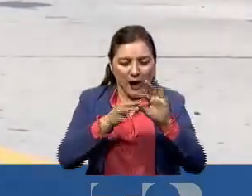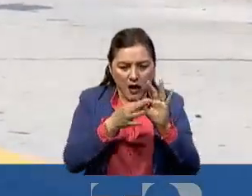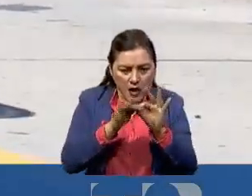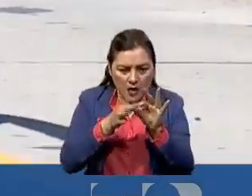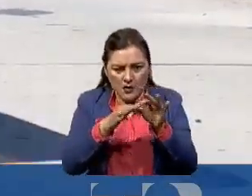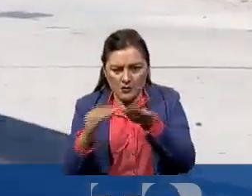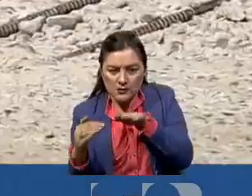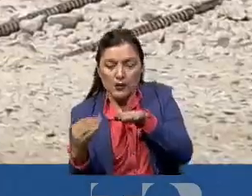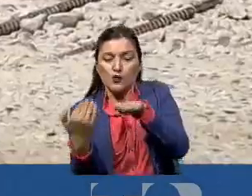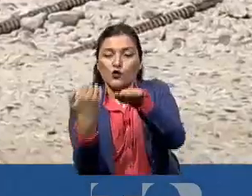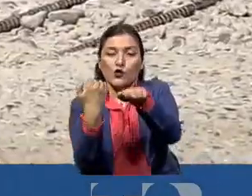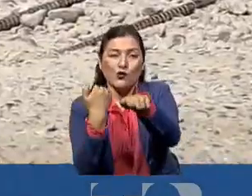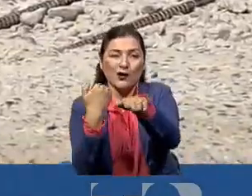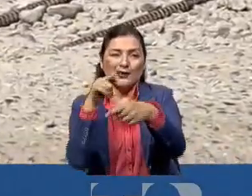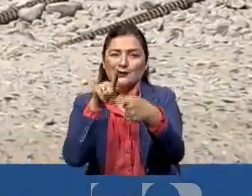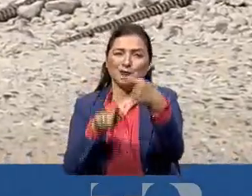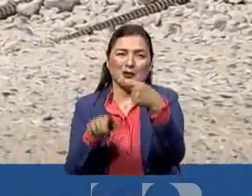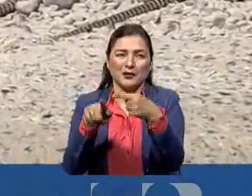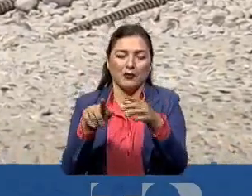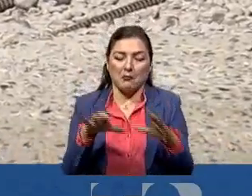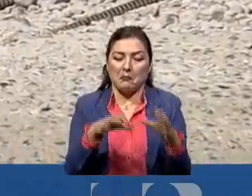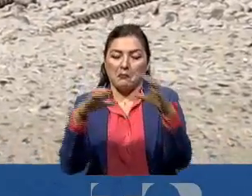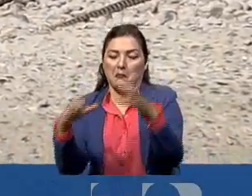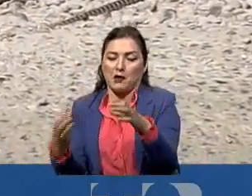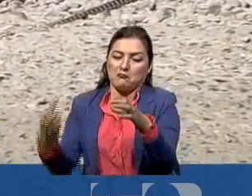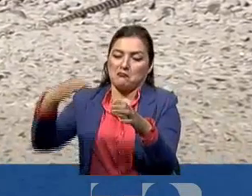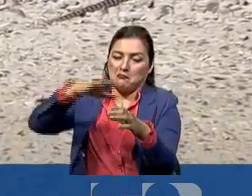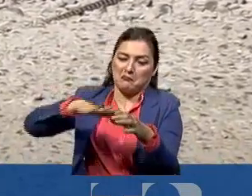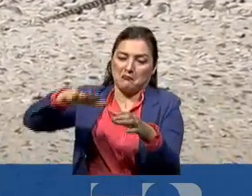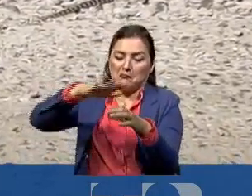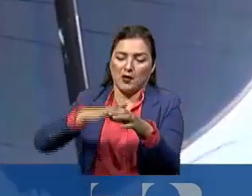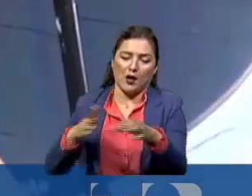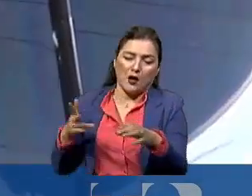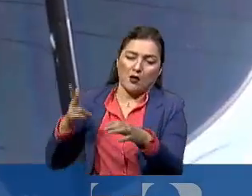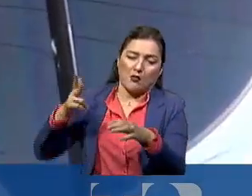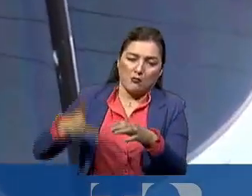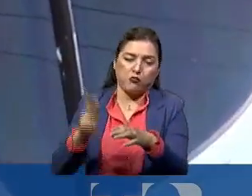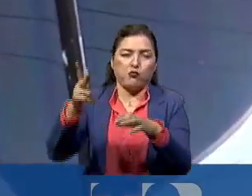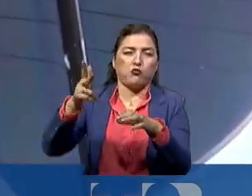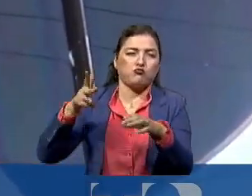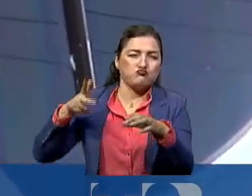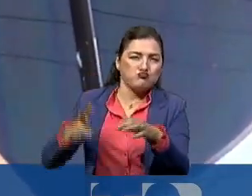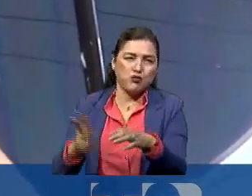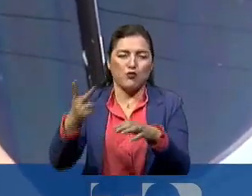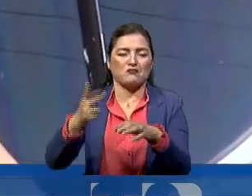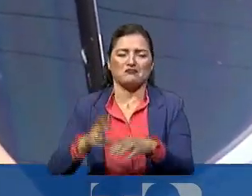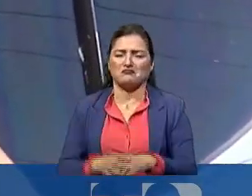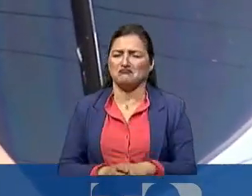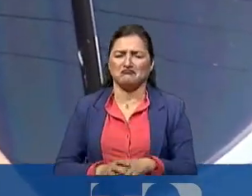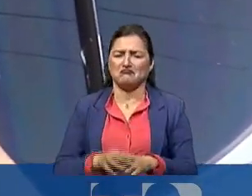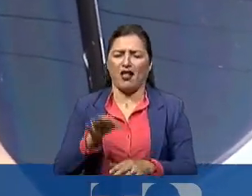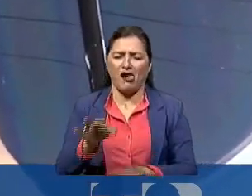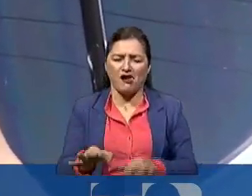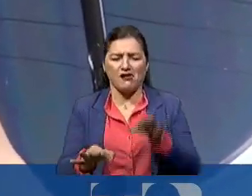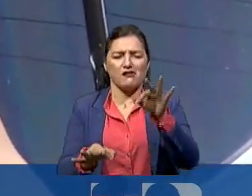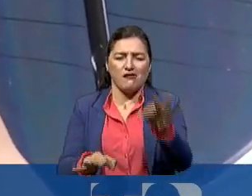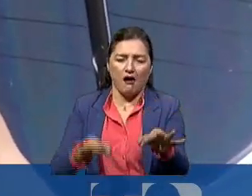posibles los parches de asfalto no resisten al tráfico vehicular todo el puente está puros